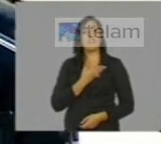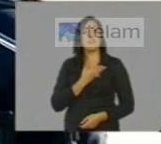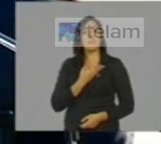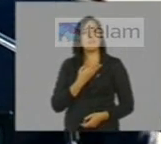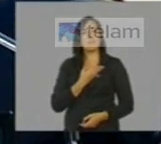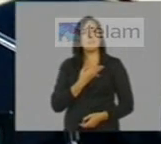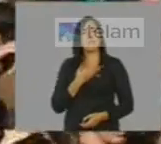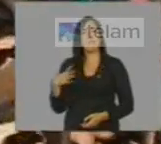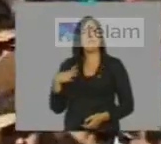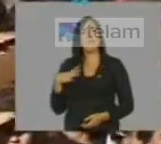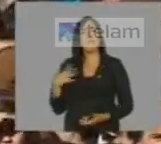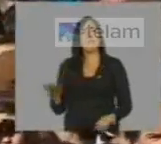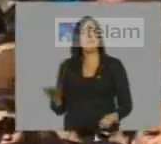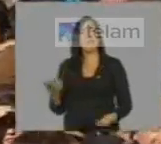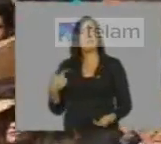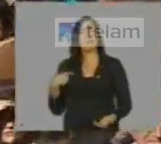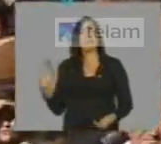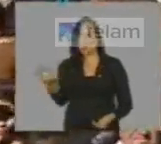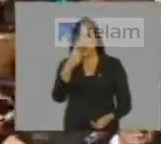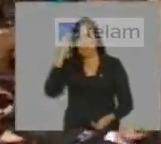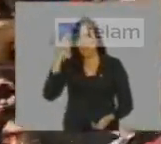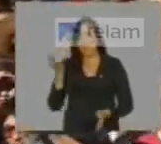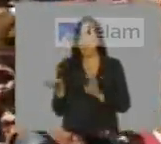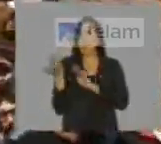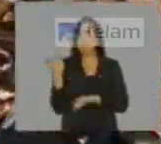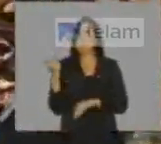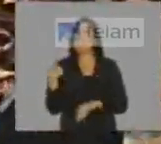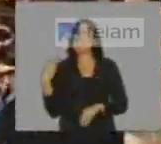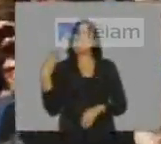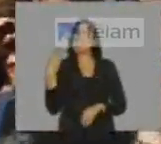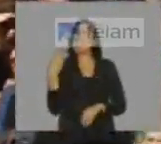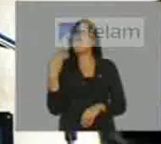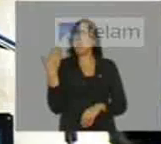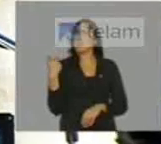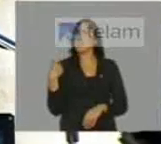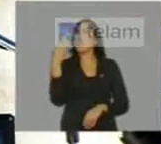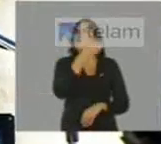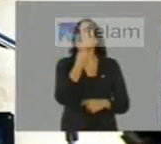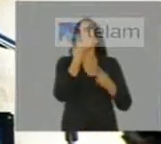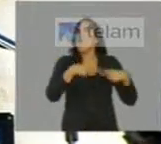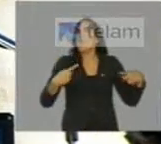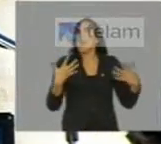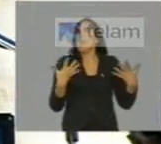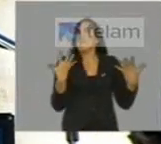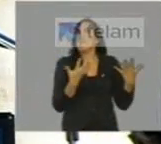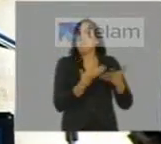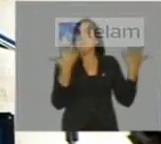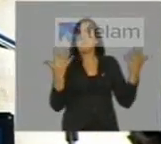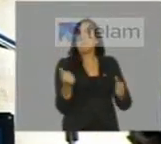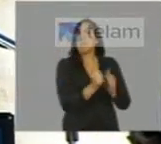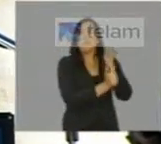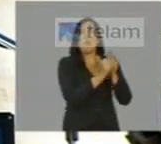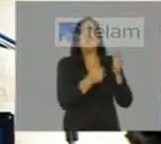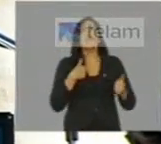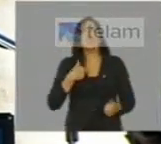Creo que todos saben que ayer estuve también ante otro hecho histórico. Yo soy una agradecida a